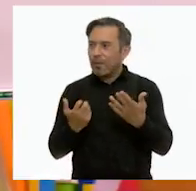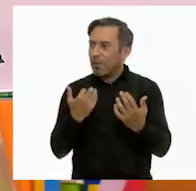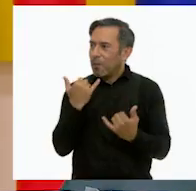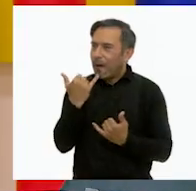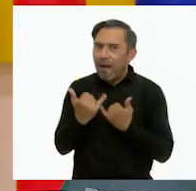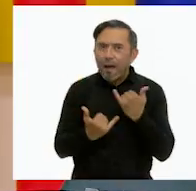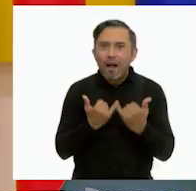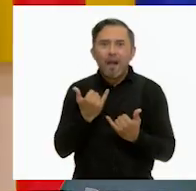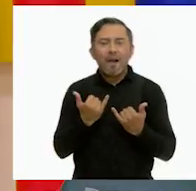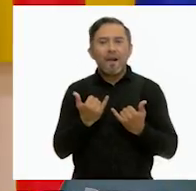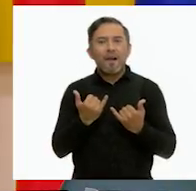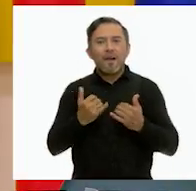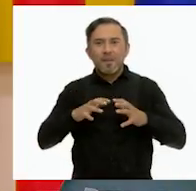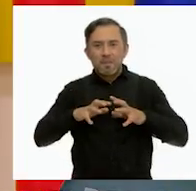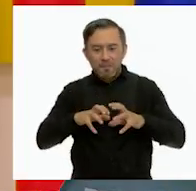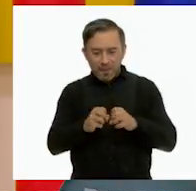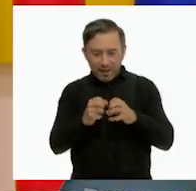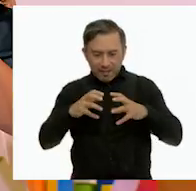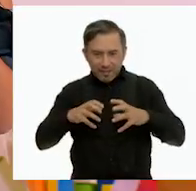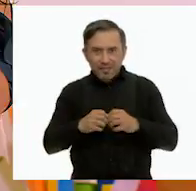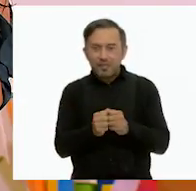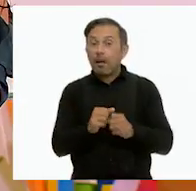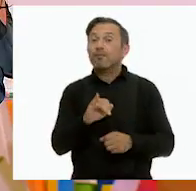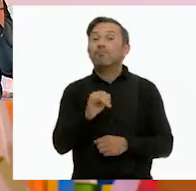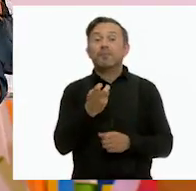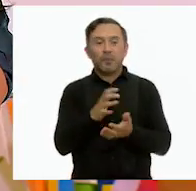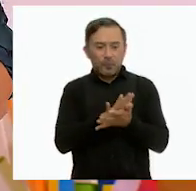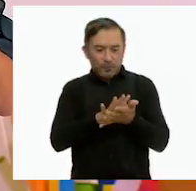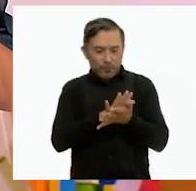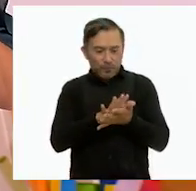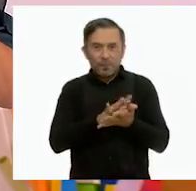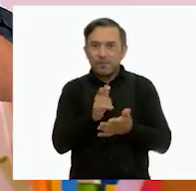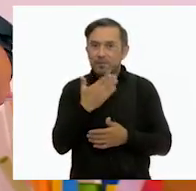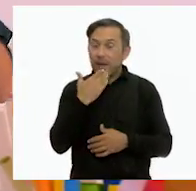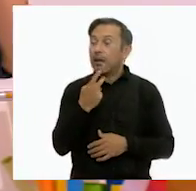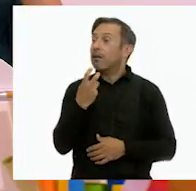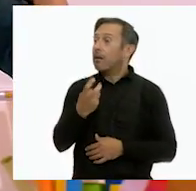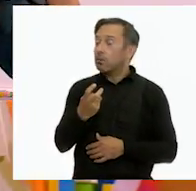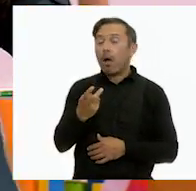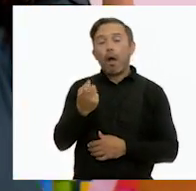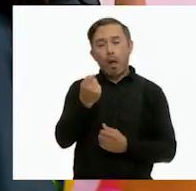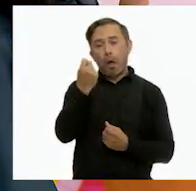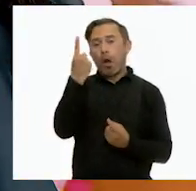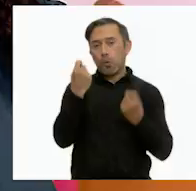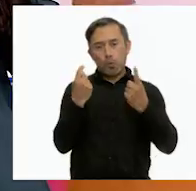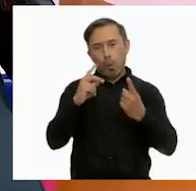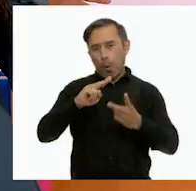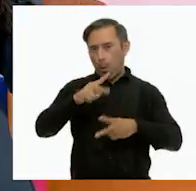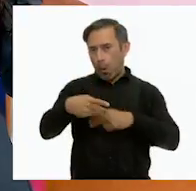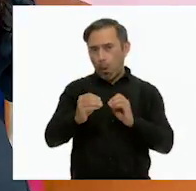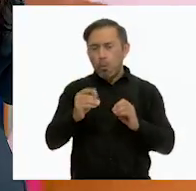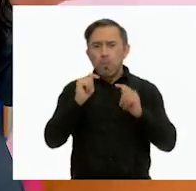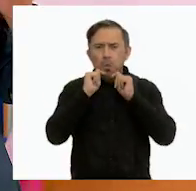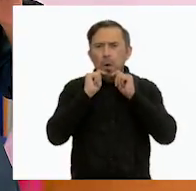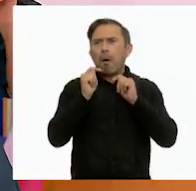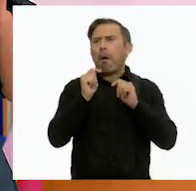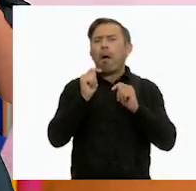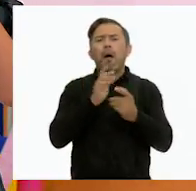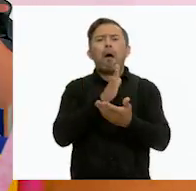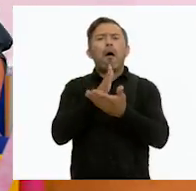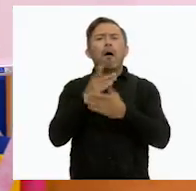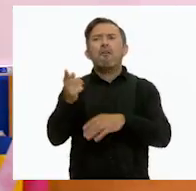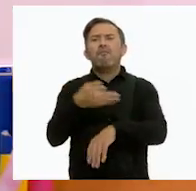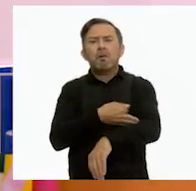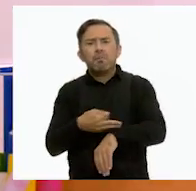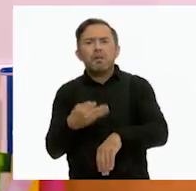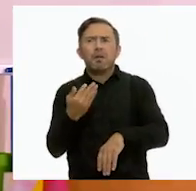hacíamos plastilina. Así es. Y algunos que no fueron, pues también no importa, porque a donde van con su familia, con su mamá, con